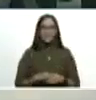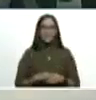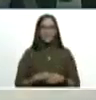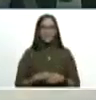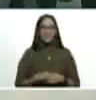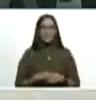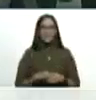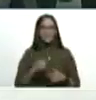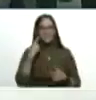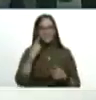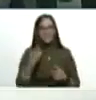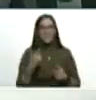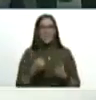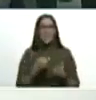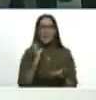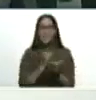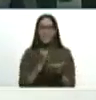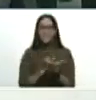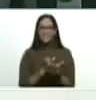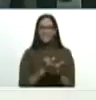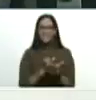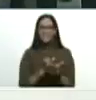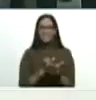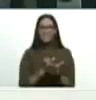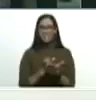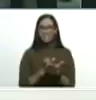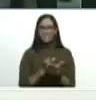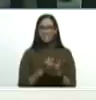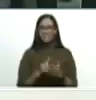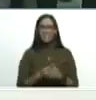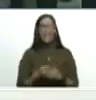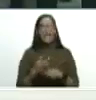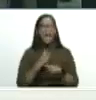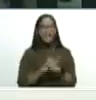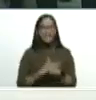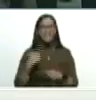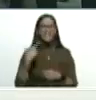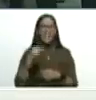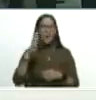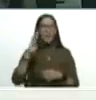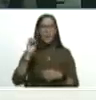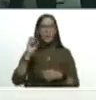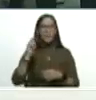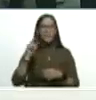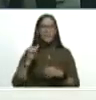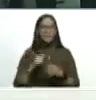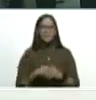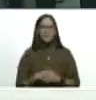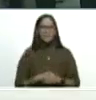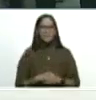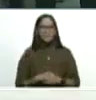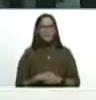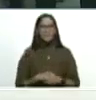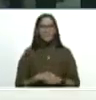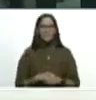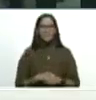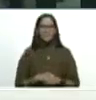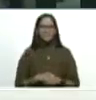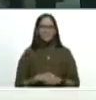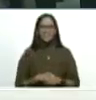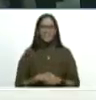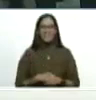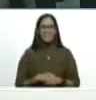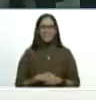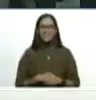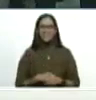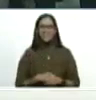viviste en las Flores de Catia, ¿verdad, Cilia? Antes de mudarse a Boquerón. Ahí cerca, tú sabes, en el camino